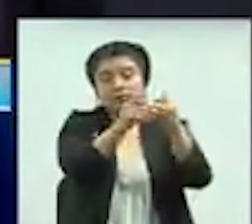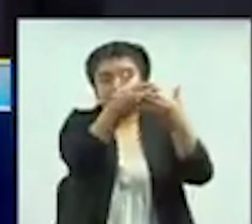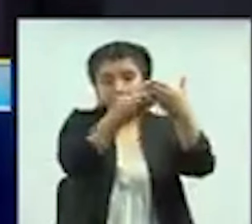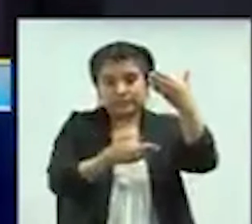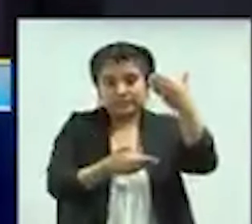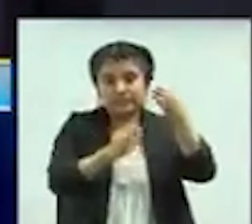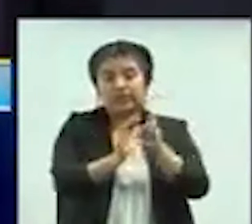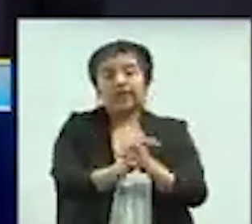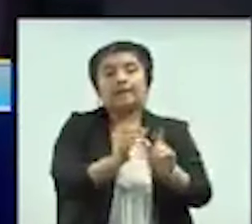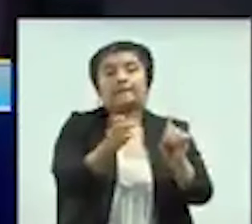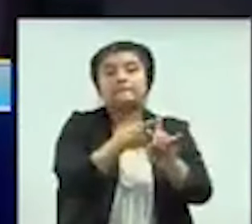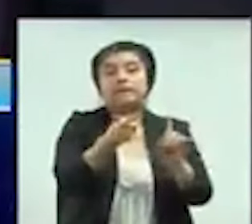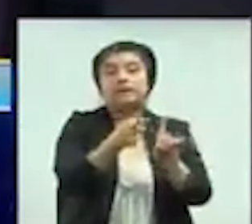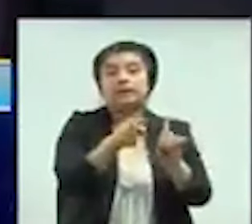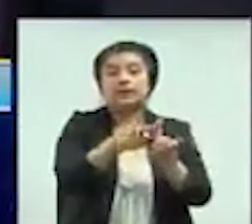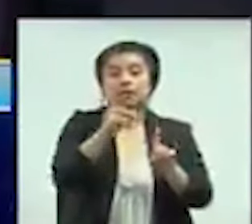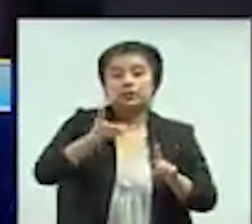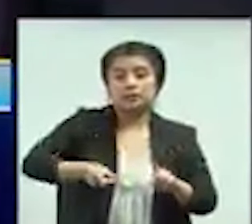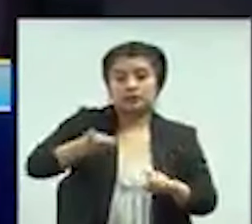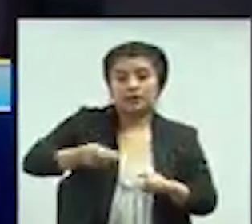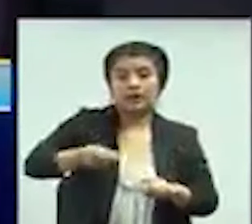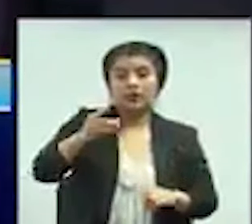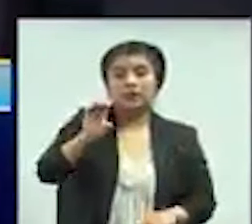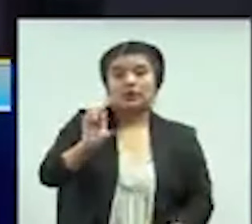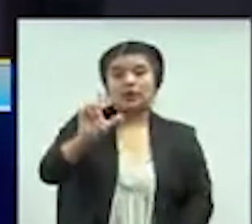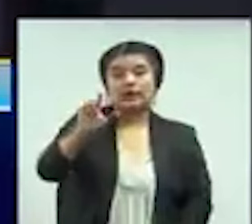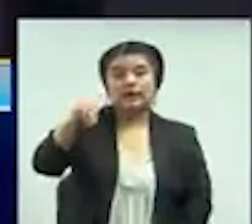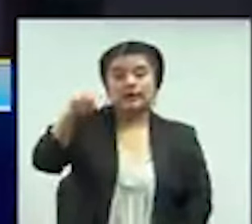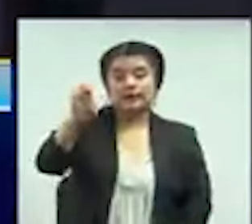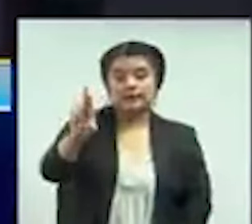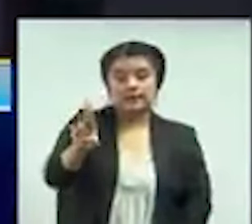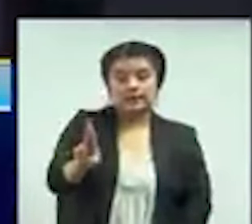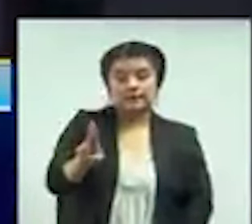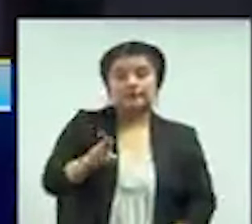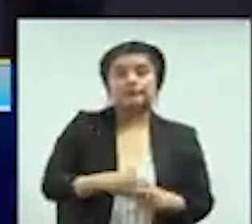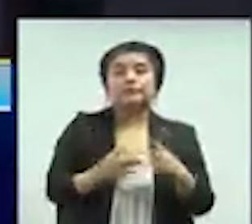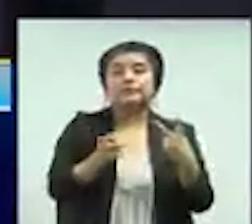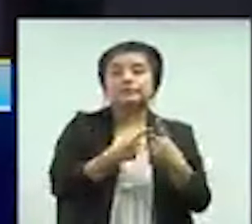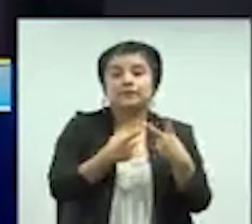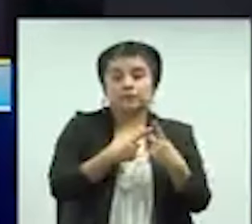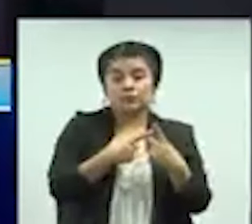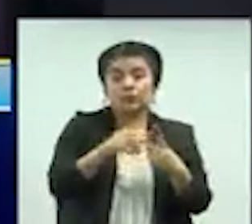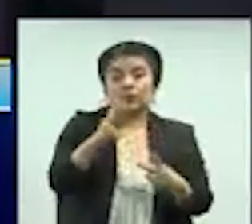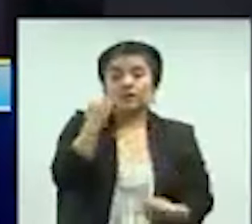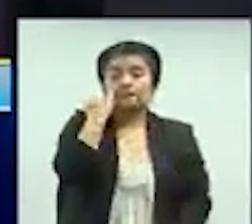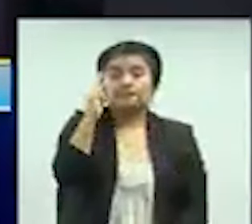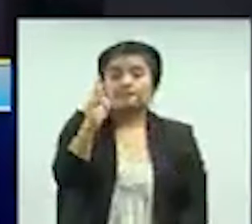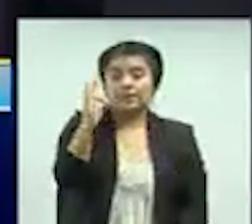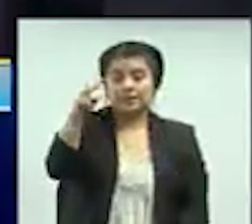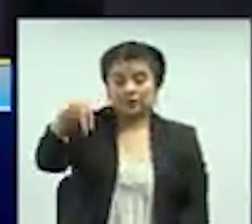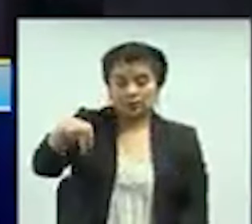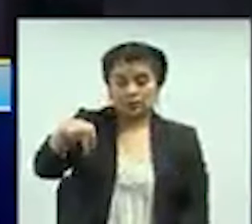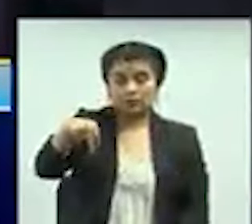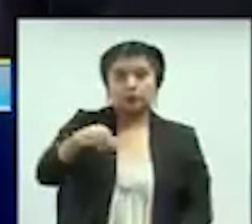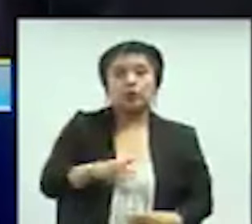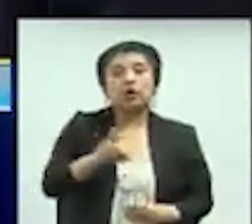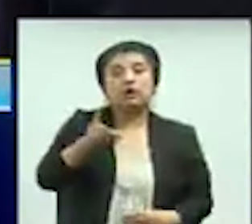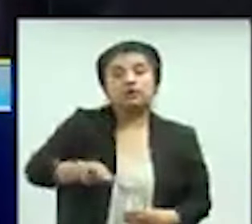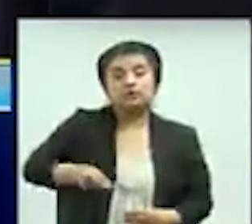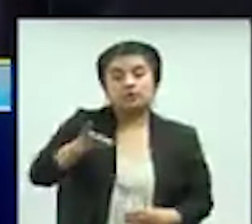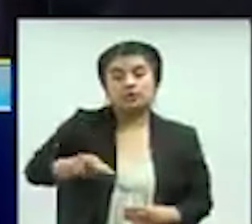orden siguiente: diputado Elmer Josué Palencia Reyes, diputado Byron Vladimir Rodríguez